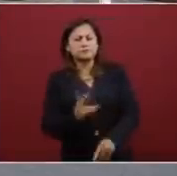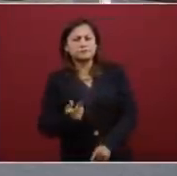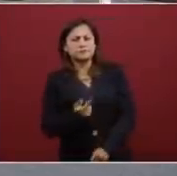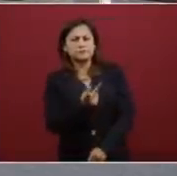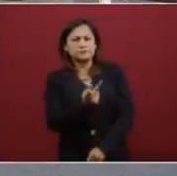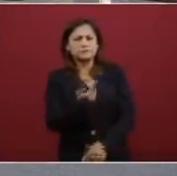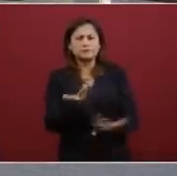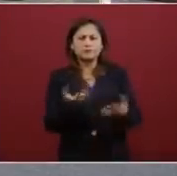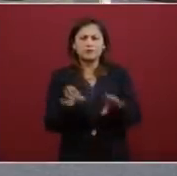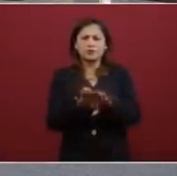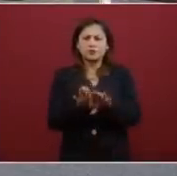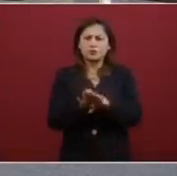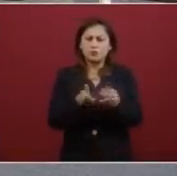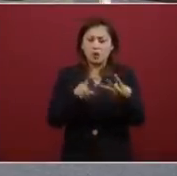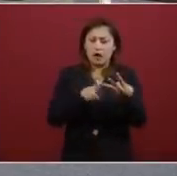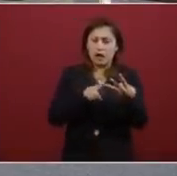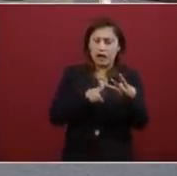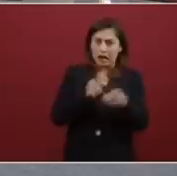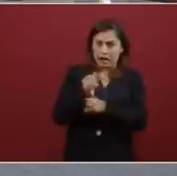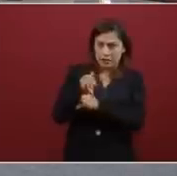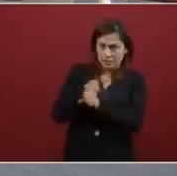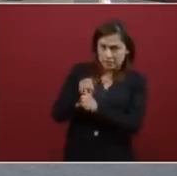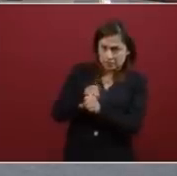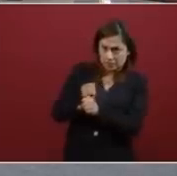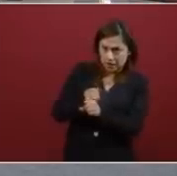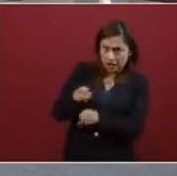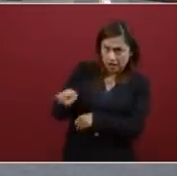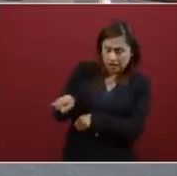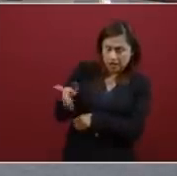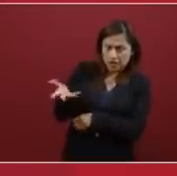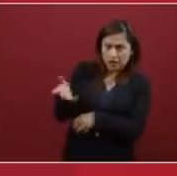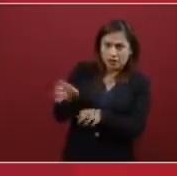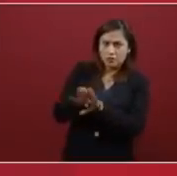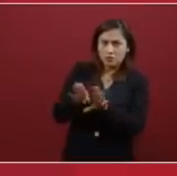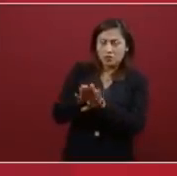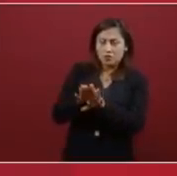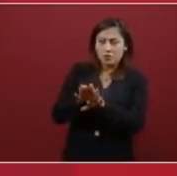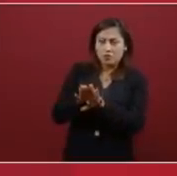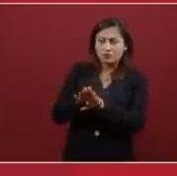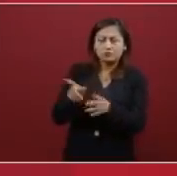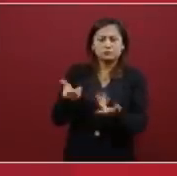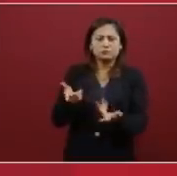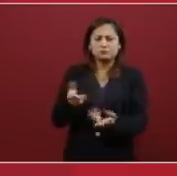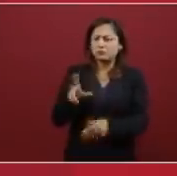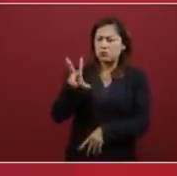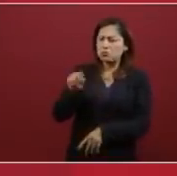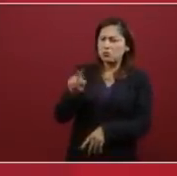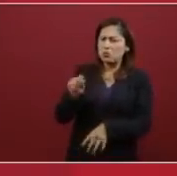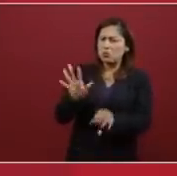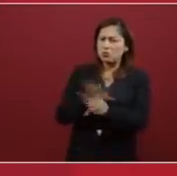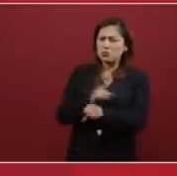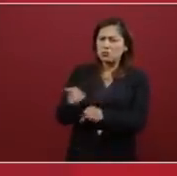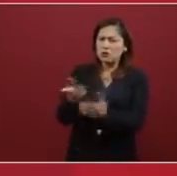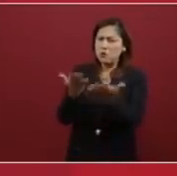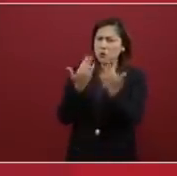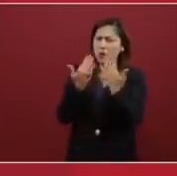la función pública no, un conflicto de interés? No, porque no existe